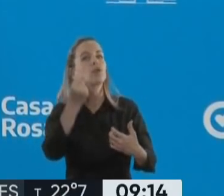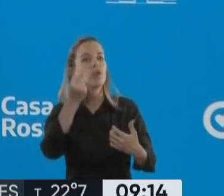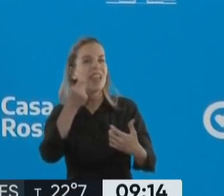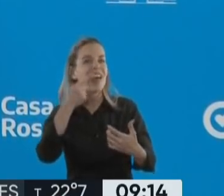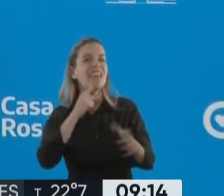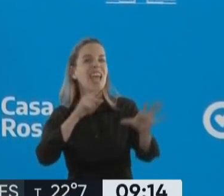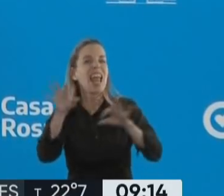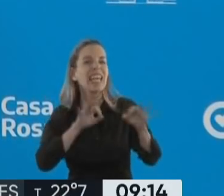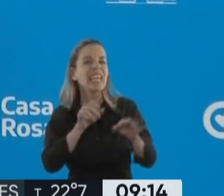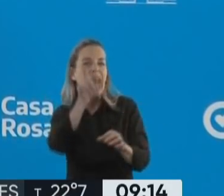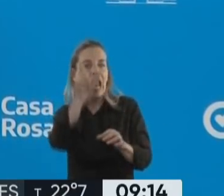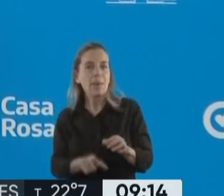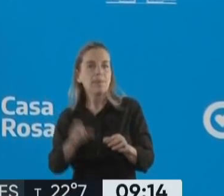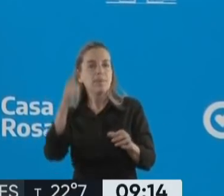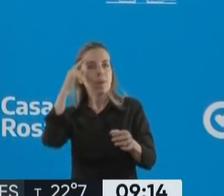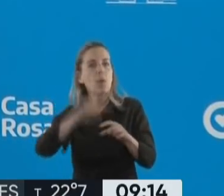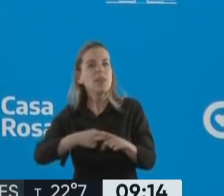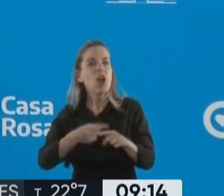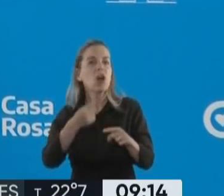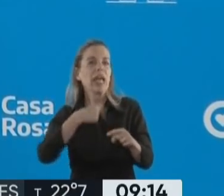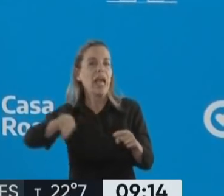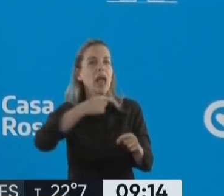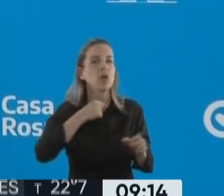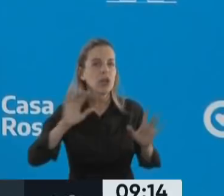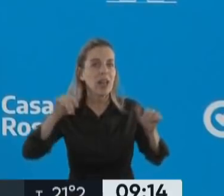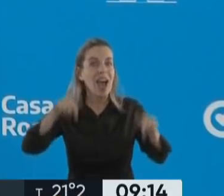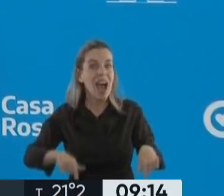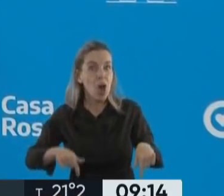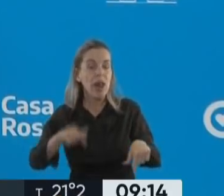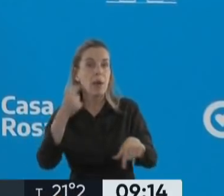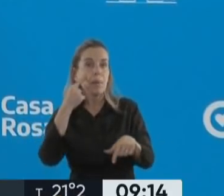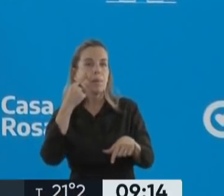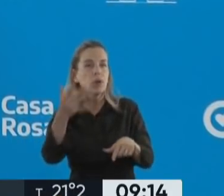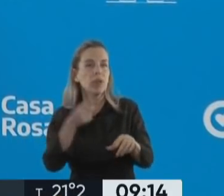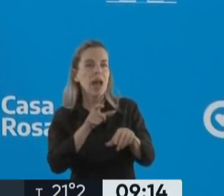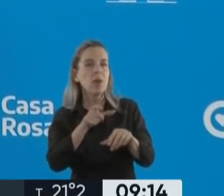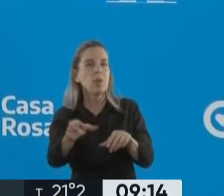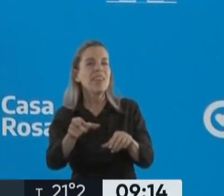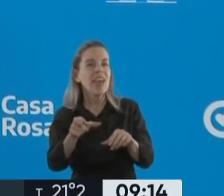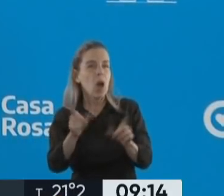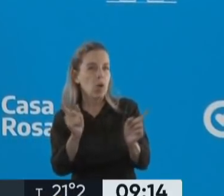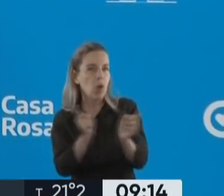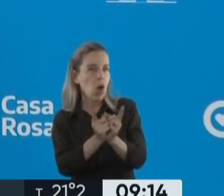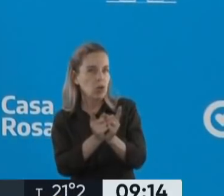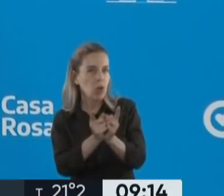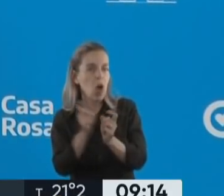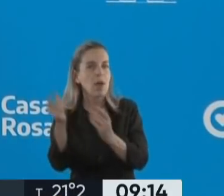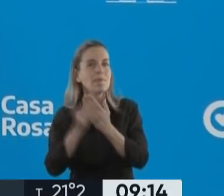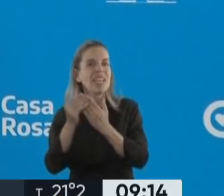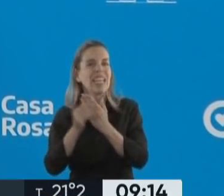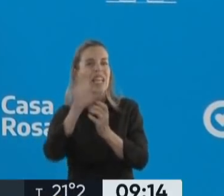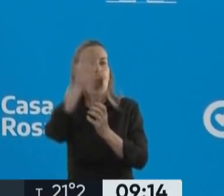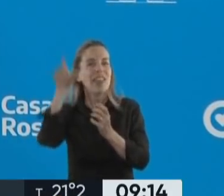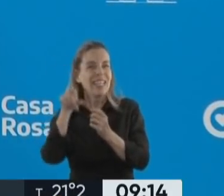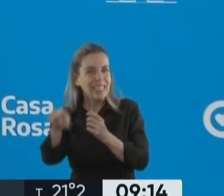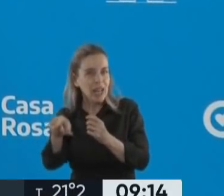uno quiere para su vida y colectivamente. Les vamos a mostrar ahora, si es posible, un pequeño video del Ministerio del Interior con